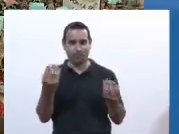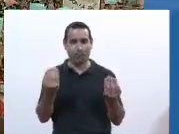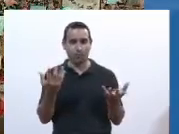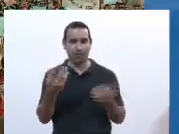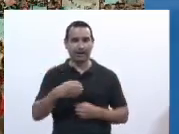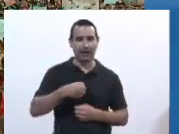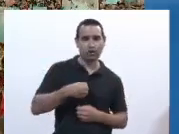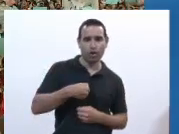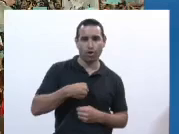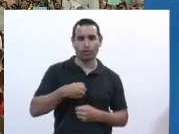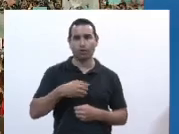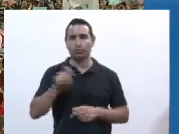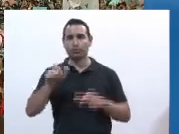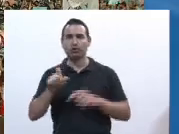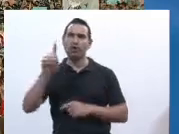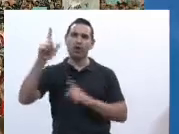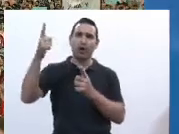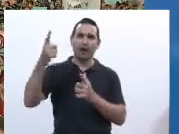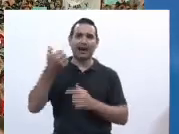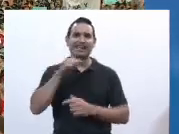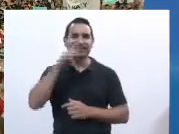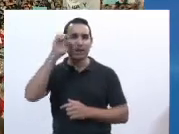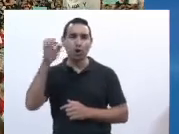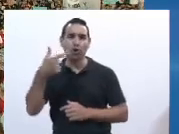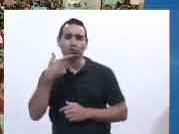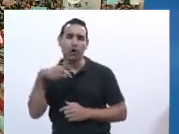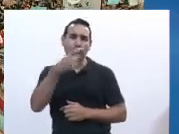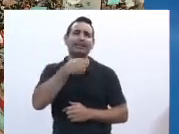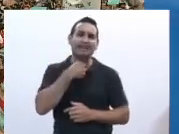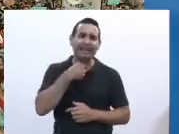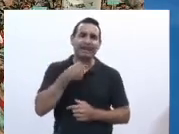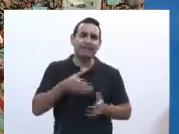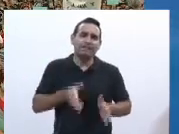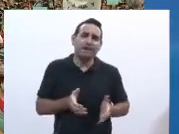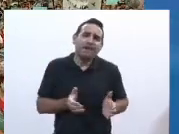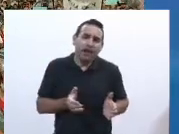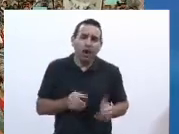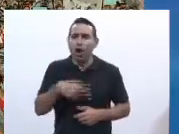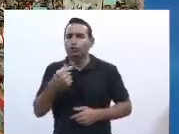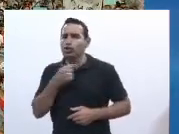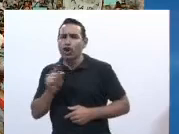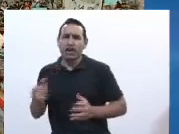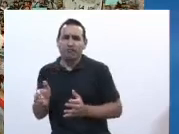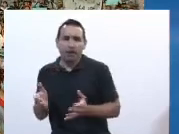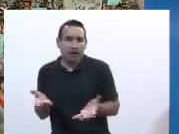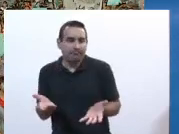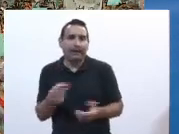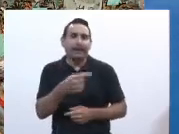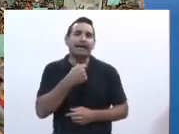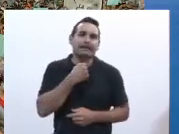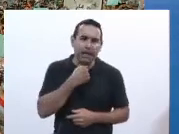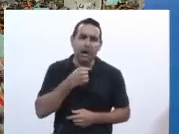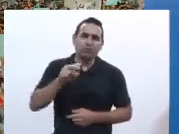la religión y los ateos, entre los que quieren los bebitos y no lo quieren, entre los que quieren